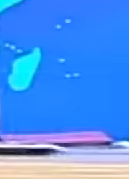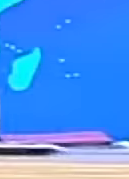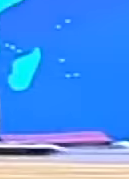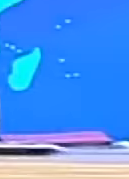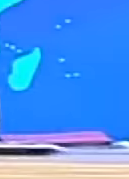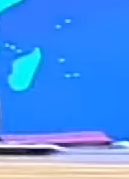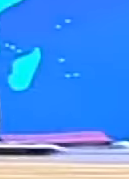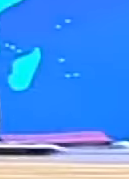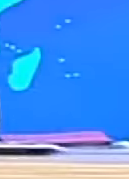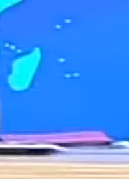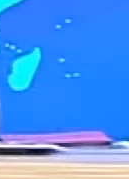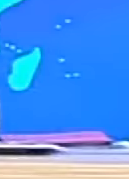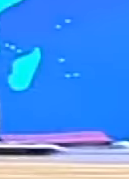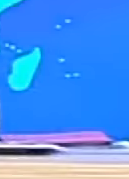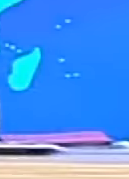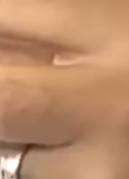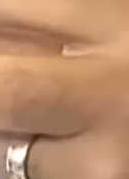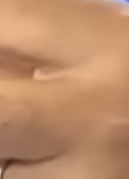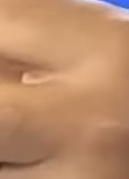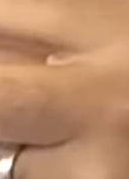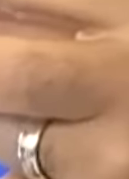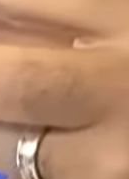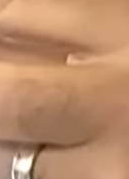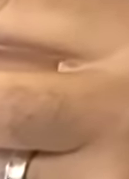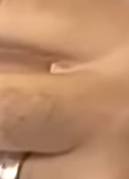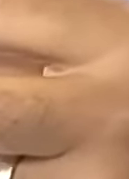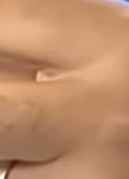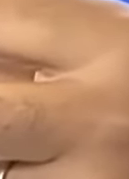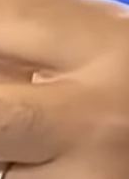el derecho a participar, le quite el derecho a decidir.